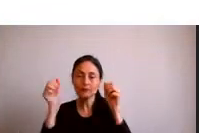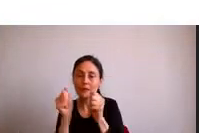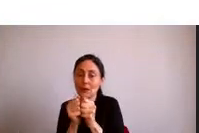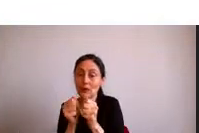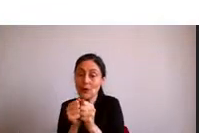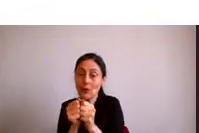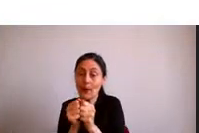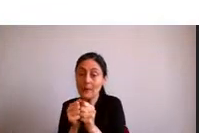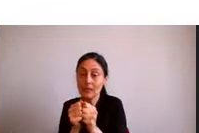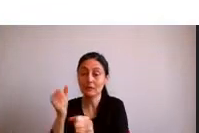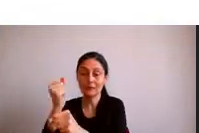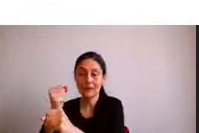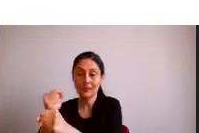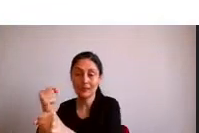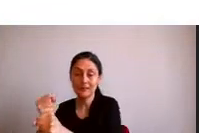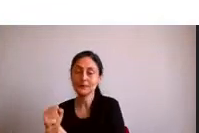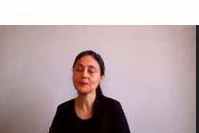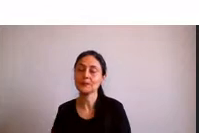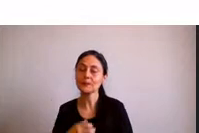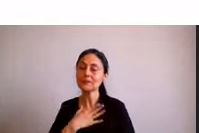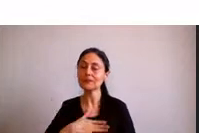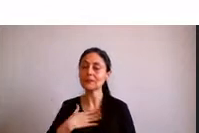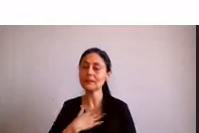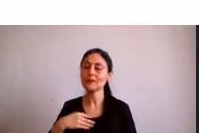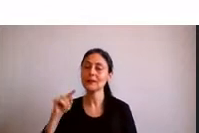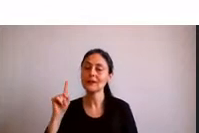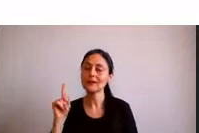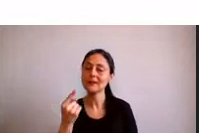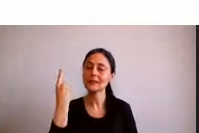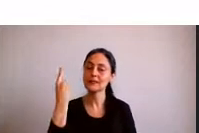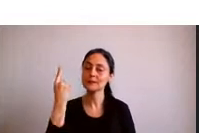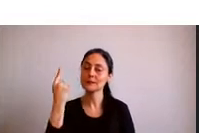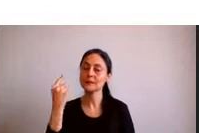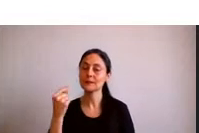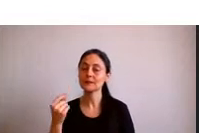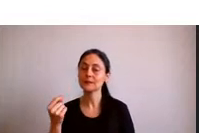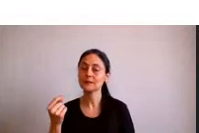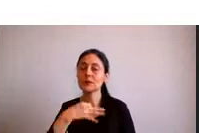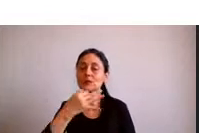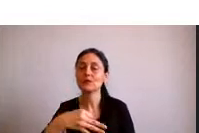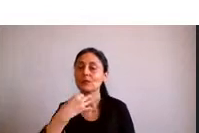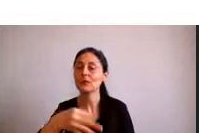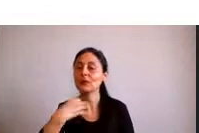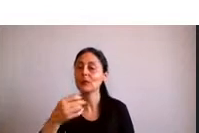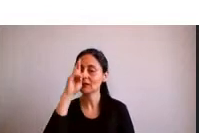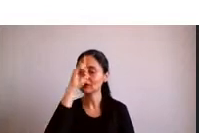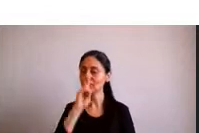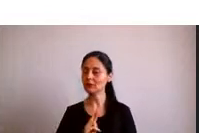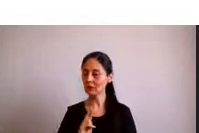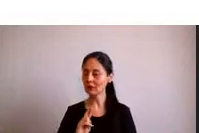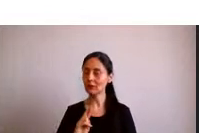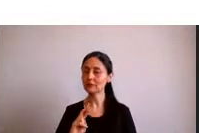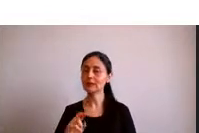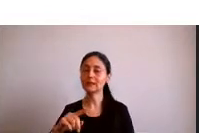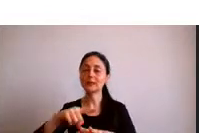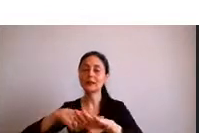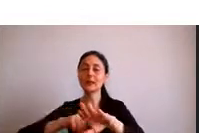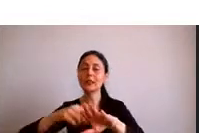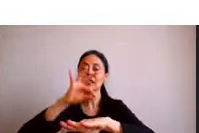Eh, Quería partir comentándoles cuál es el rol del tecnólogo médico. Hoy día el rol del tecnólogo